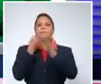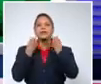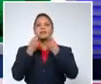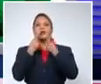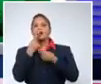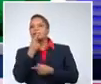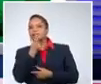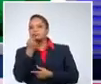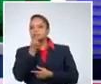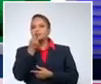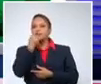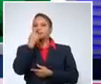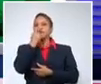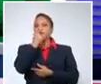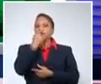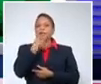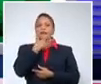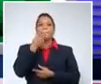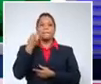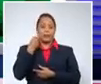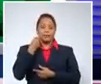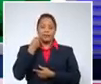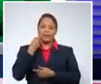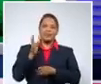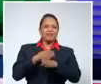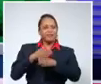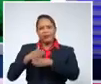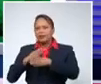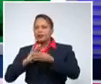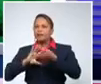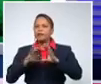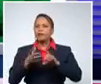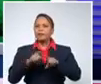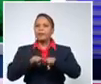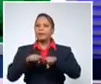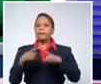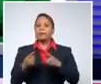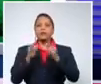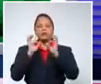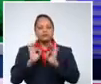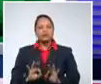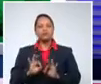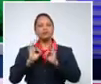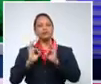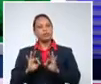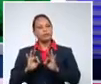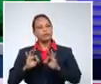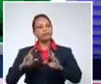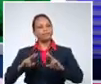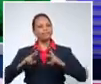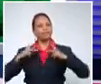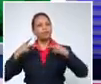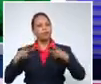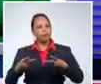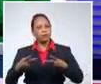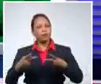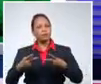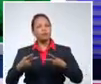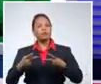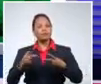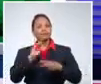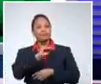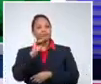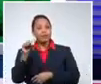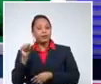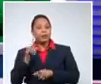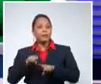del gusto, es muy variado, pero siempre hacemos el llamado de, ante este